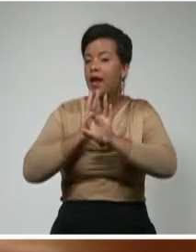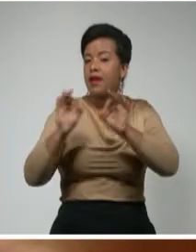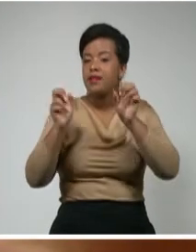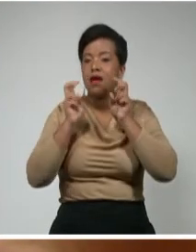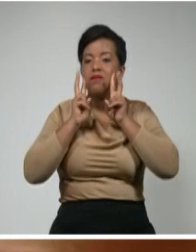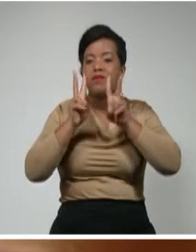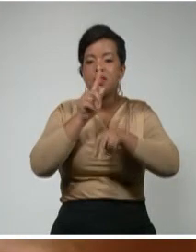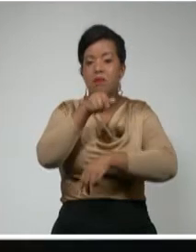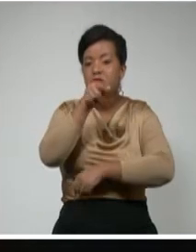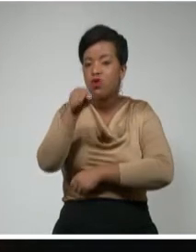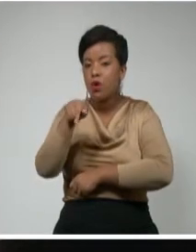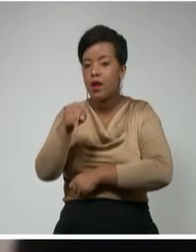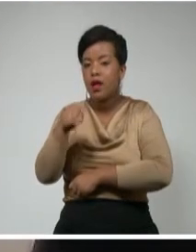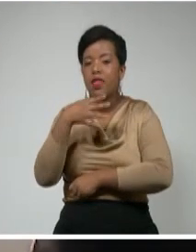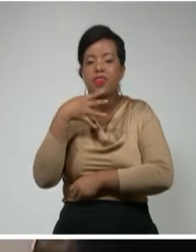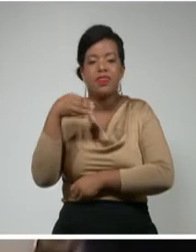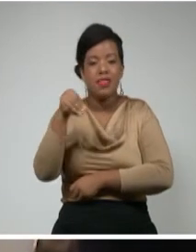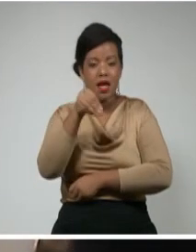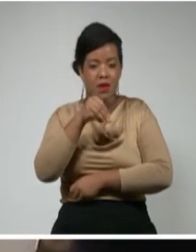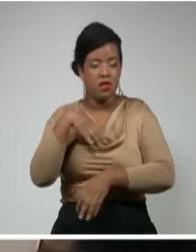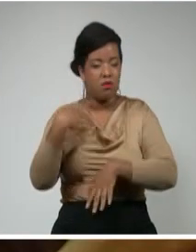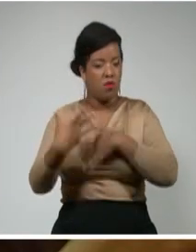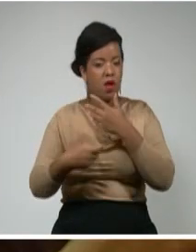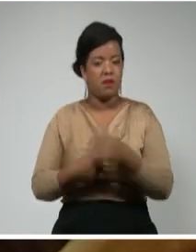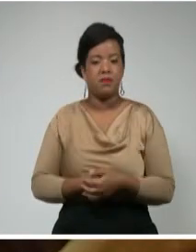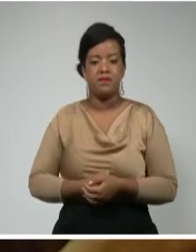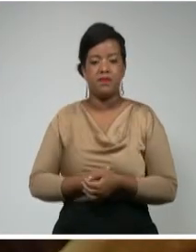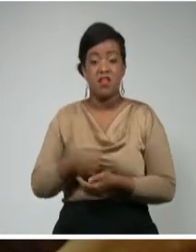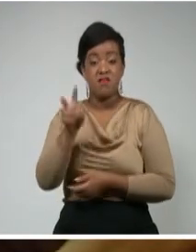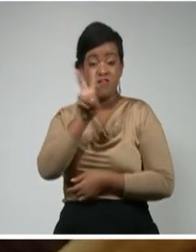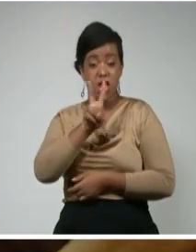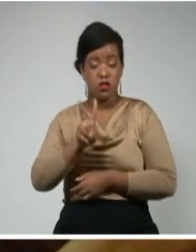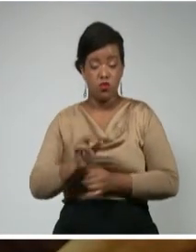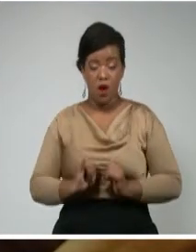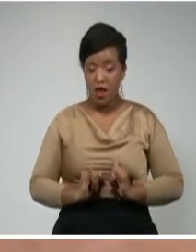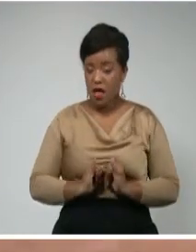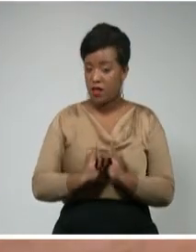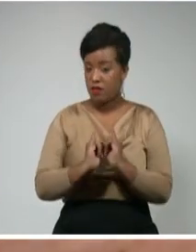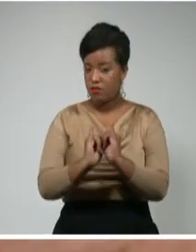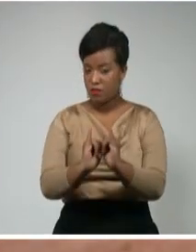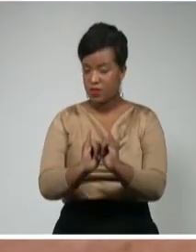paciente diabético. Desde Venezuela reportamos Raúl Verdesi,